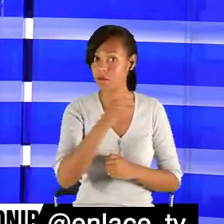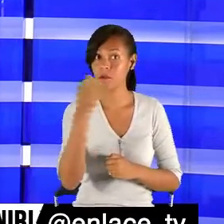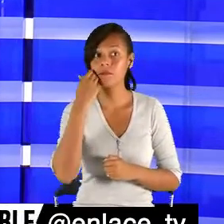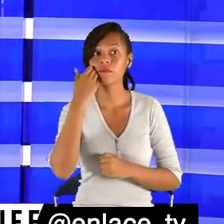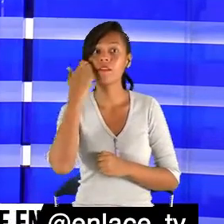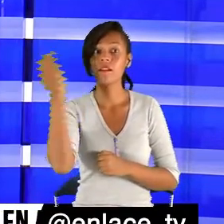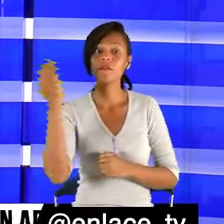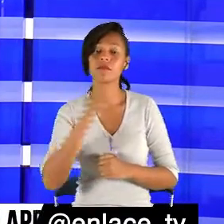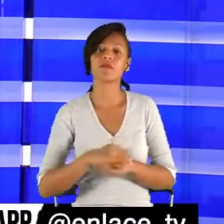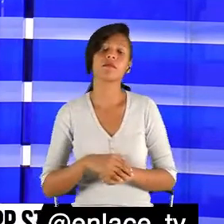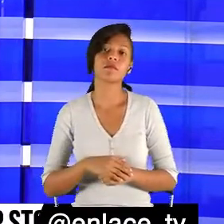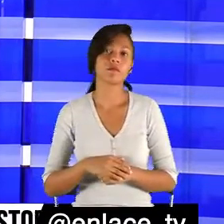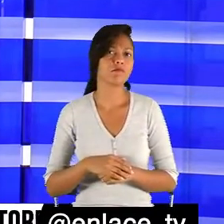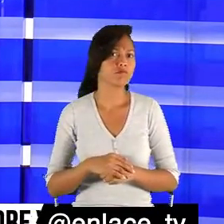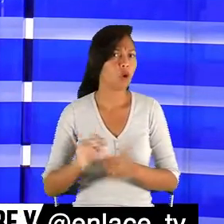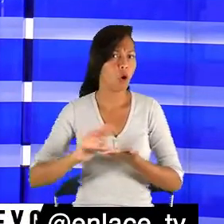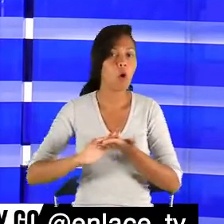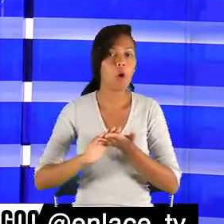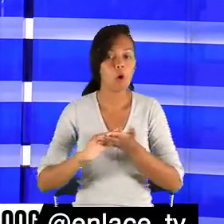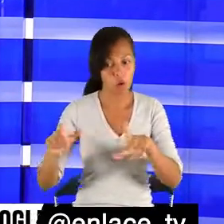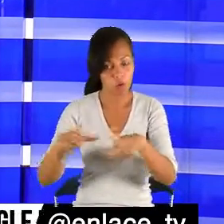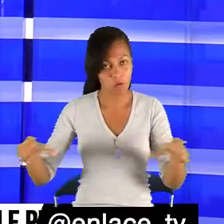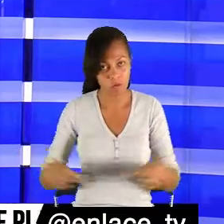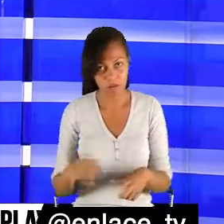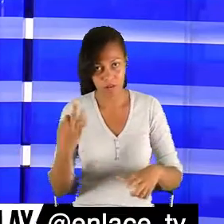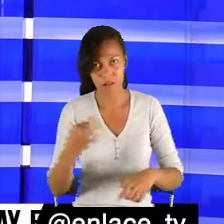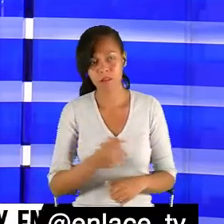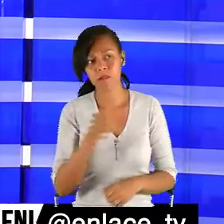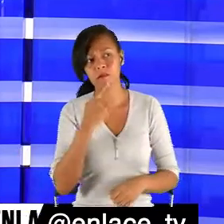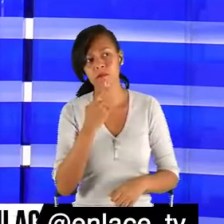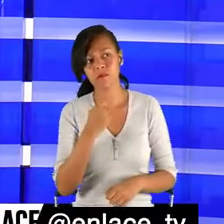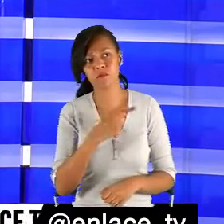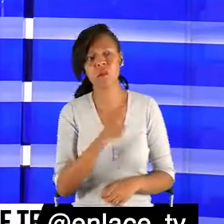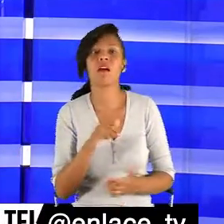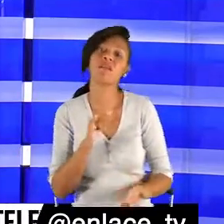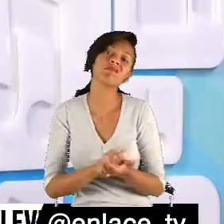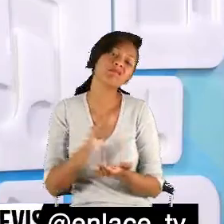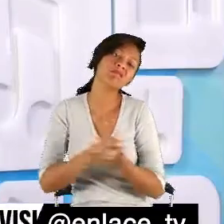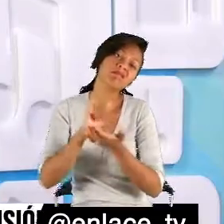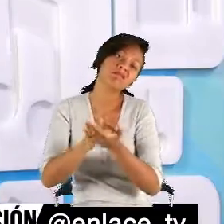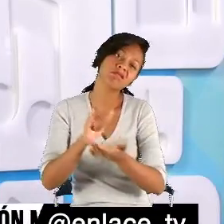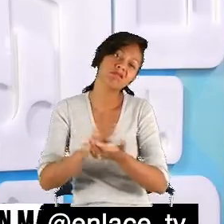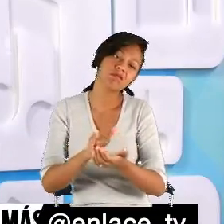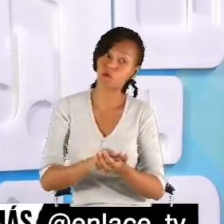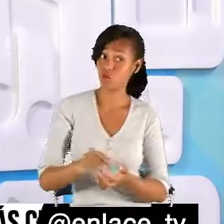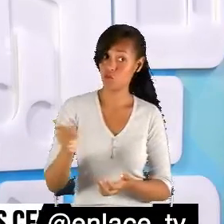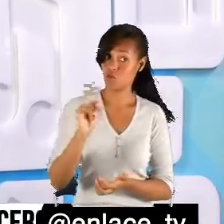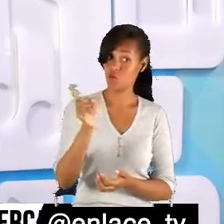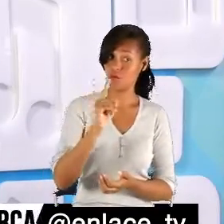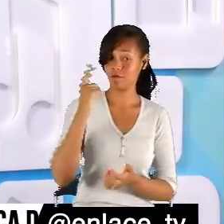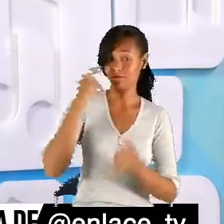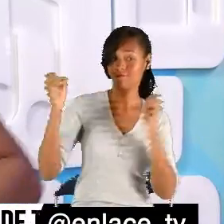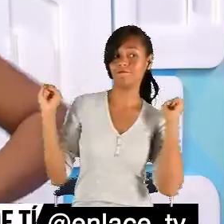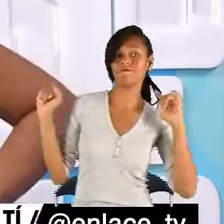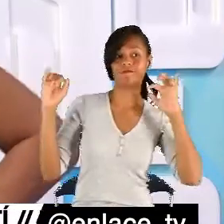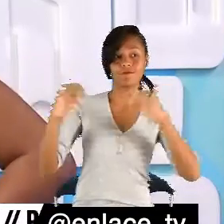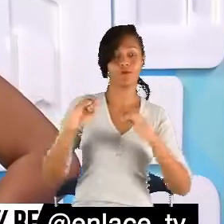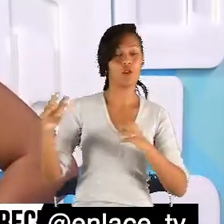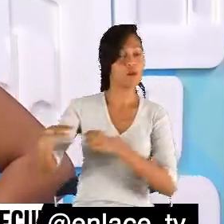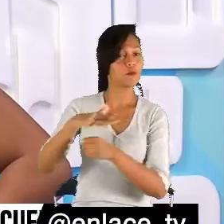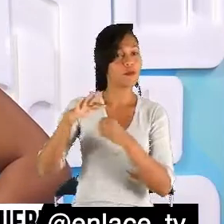la comuna 3 de barrancabermeja le dice no al sedentarismo pues se reúnen en la polideportiva del barrio gaitán